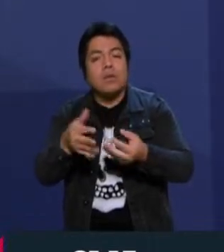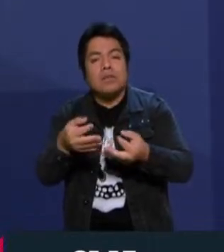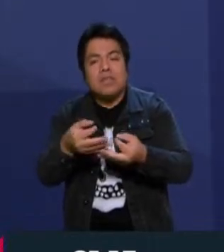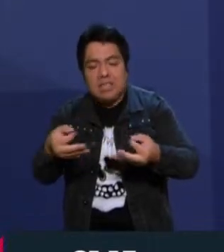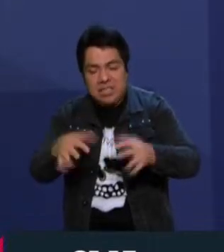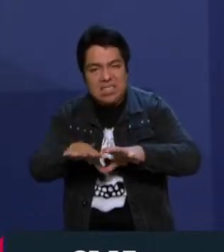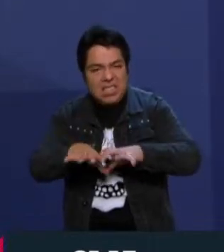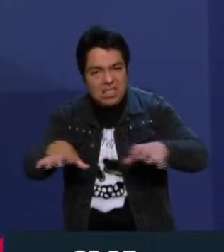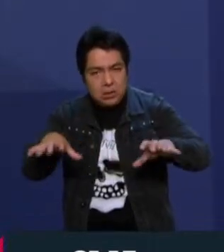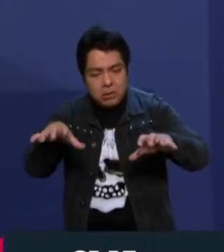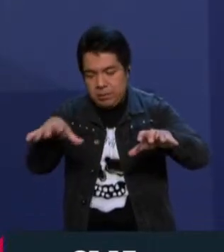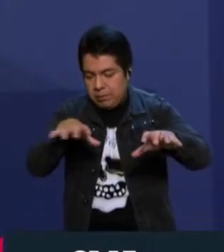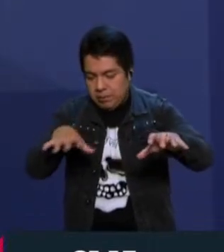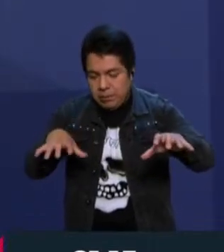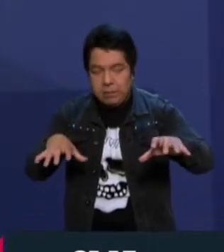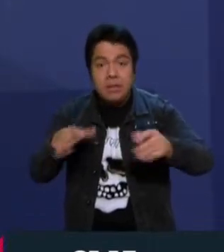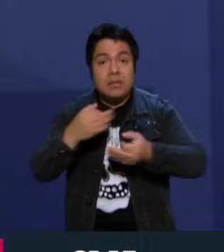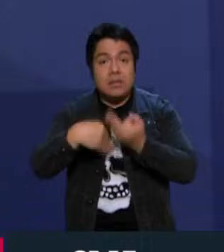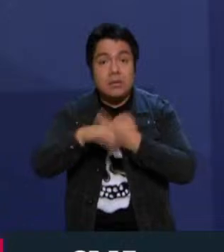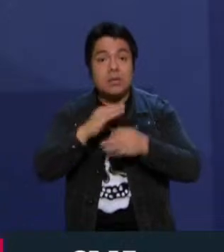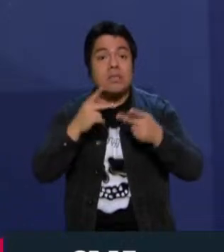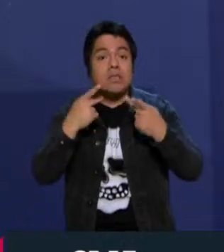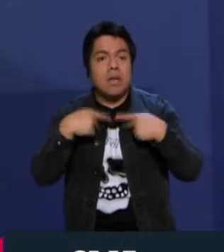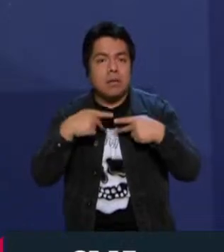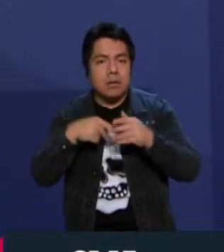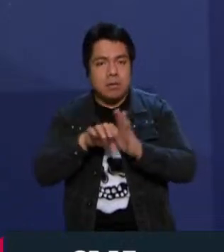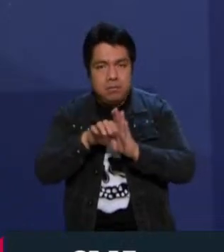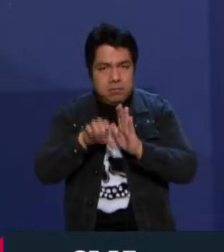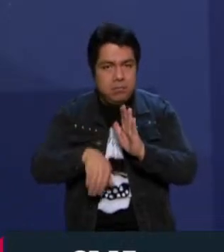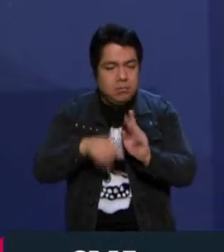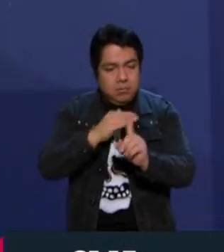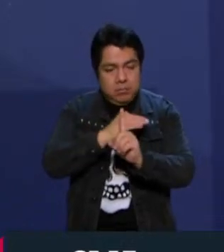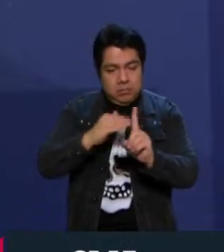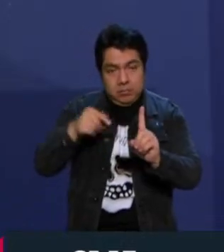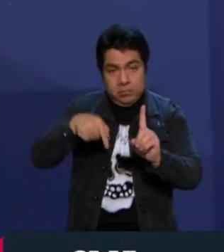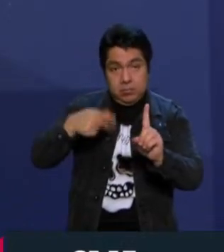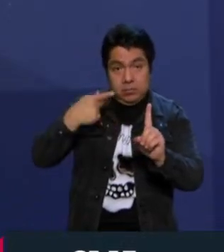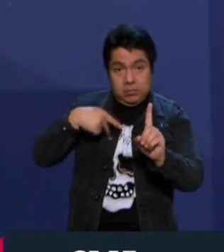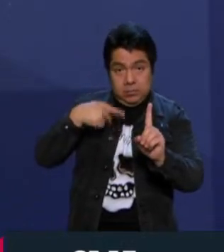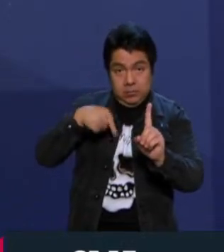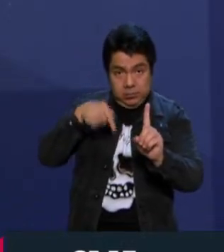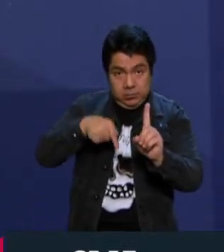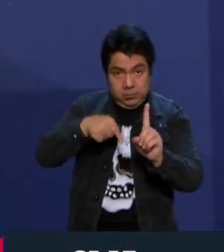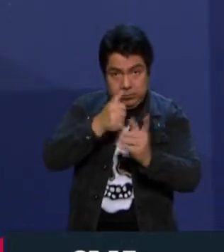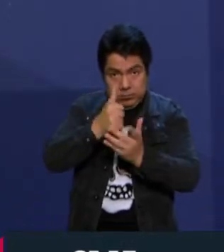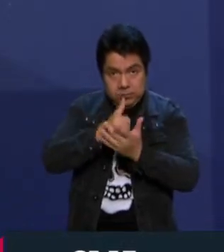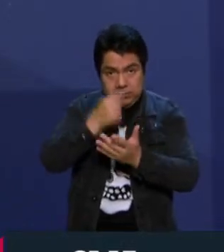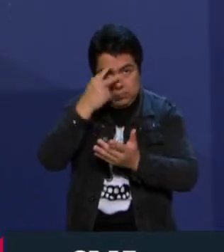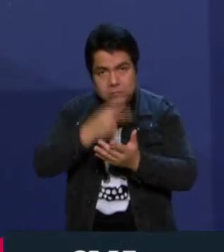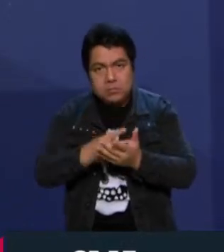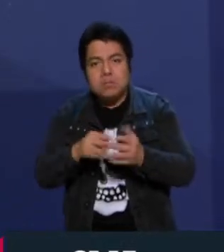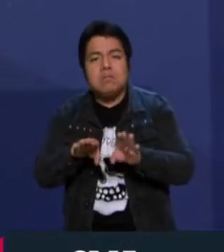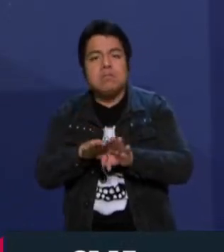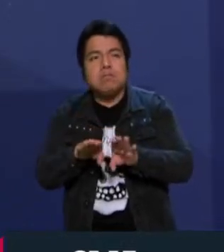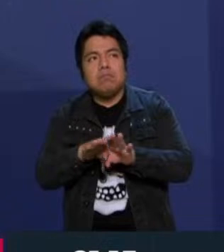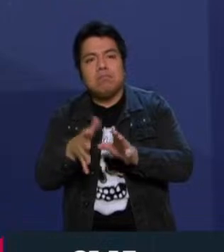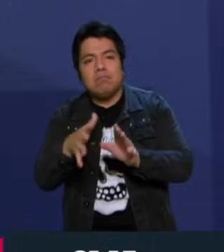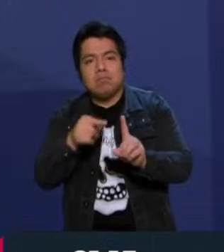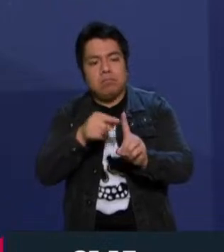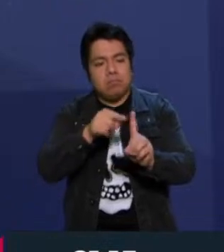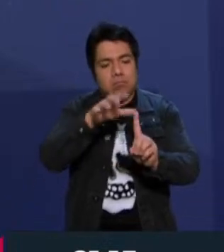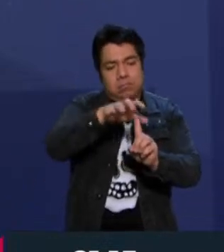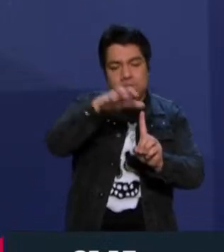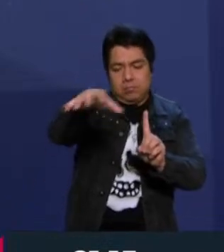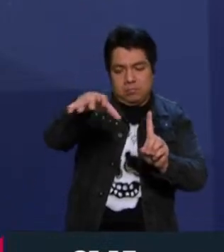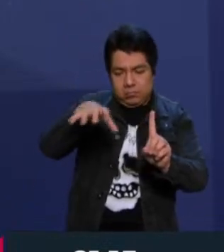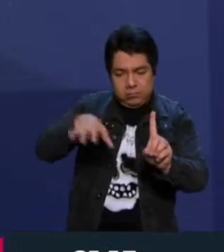territorialización. Es decir, que toda persona, la mitad de la gente en esta ciudad, en general se mueve alrededor de sus 5